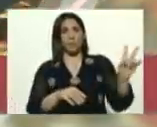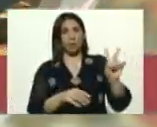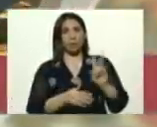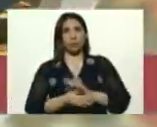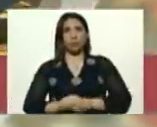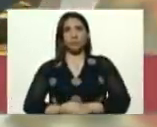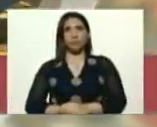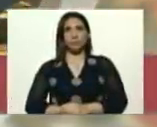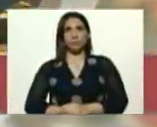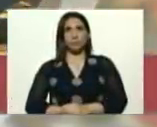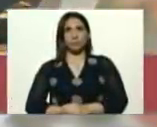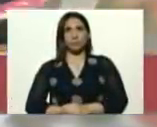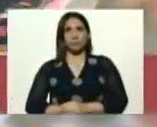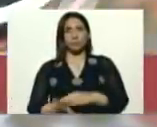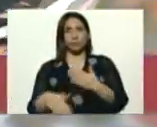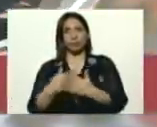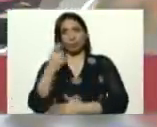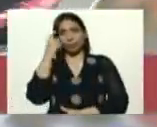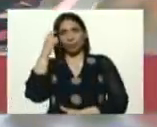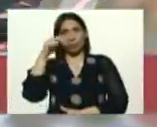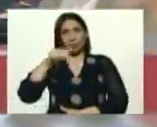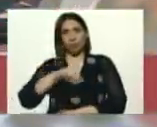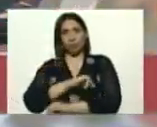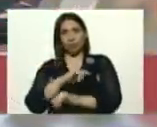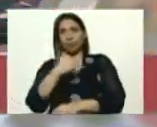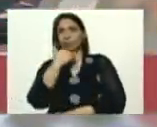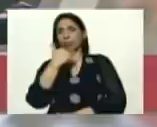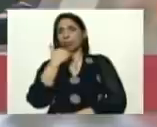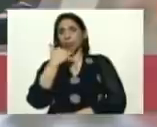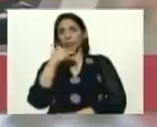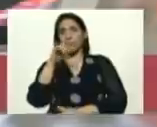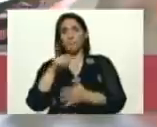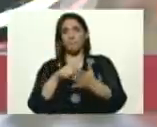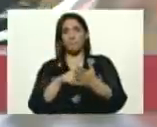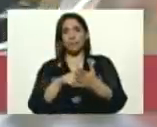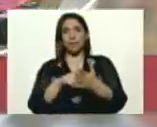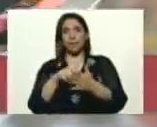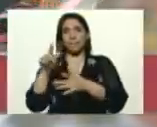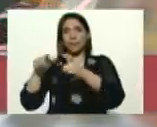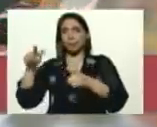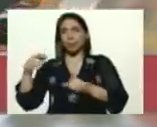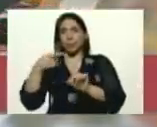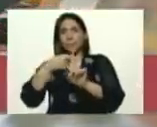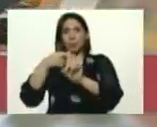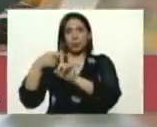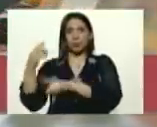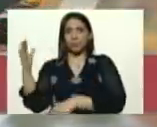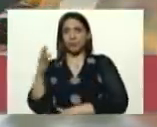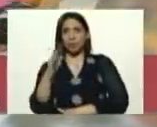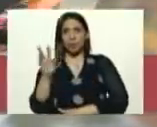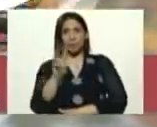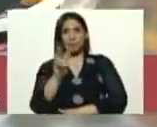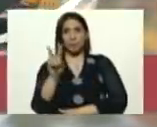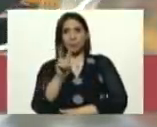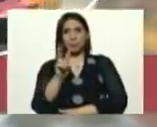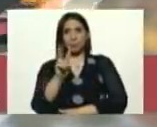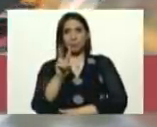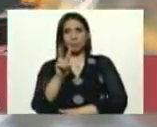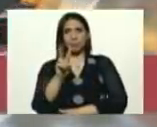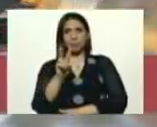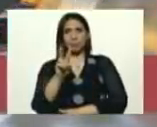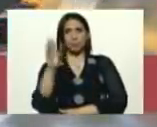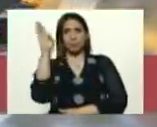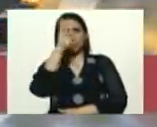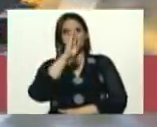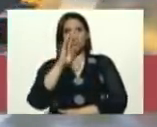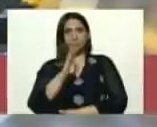Colombia y que al día de hoy ya casi son 1000 casos positivos de Colombia en Venezuela. De